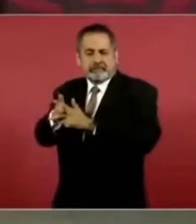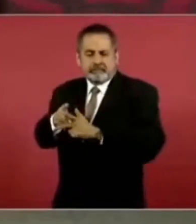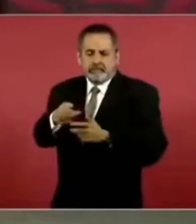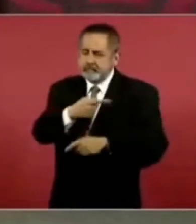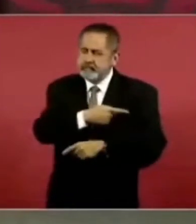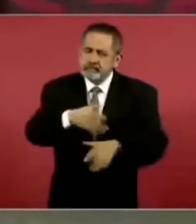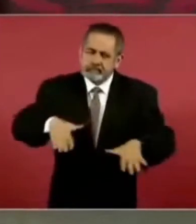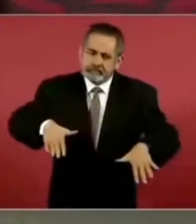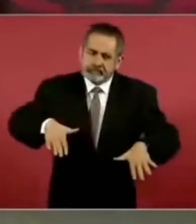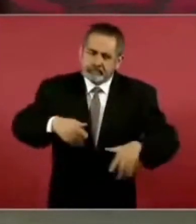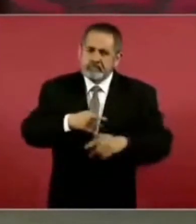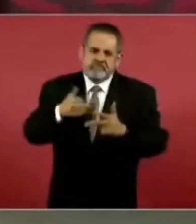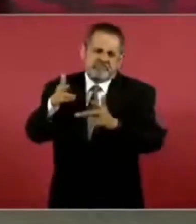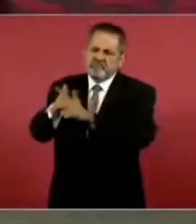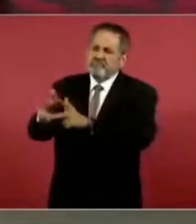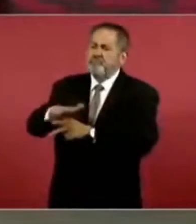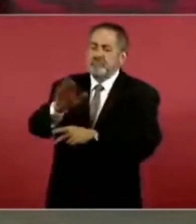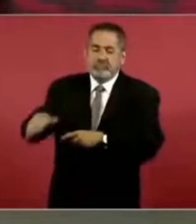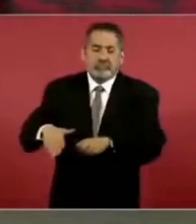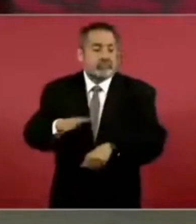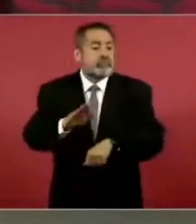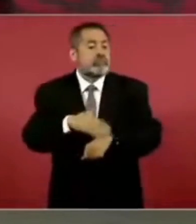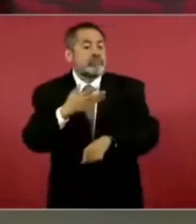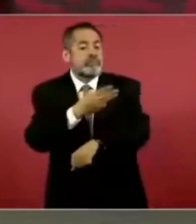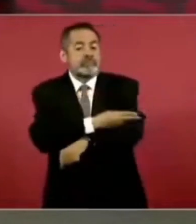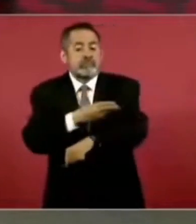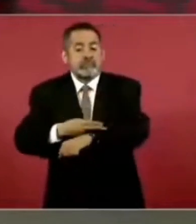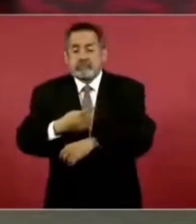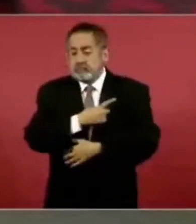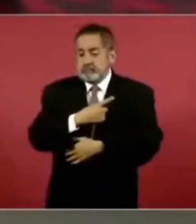cobarde porque se quedó solo.